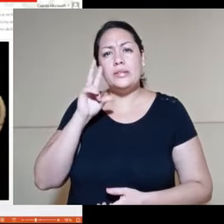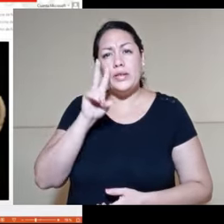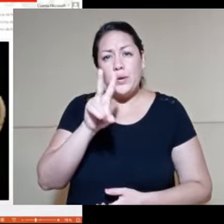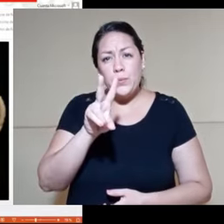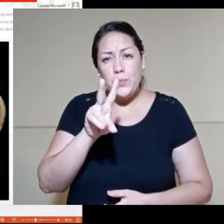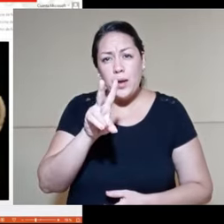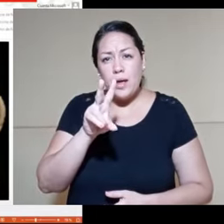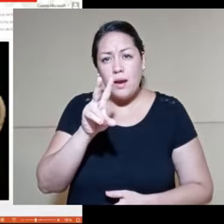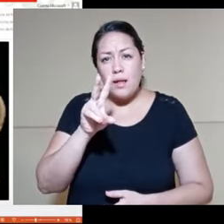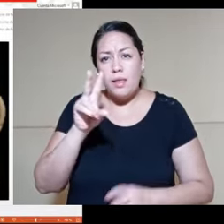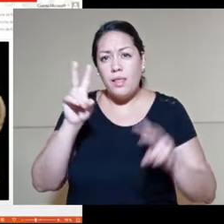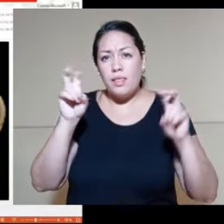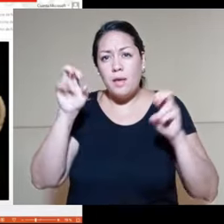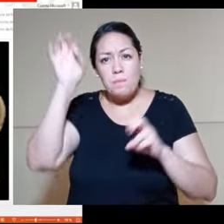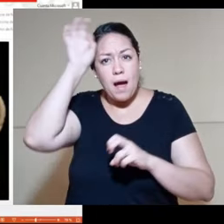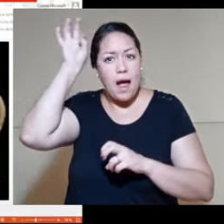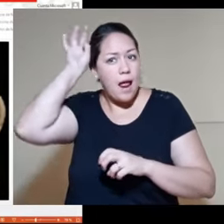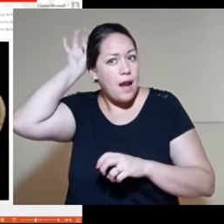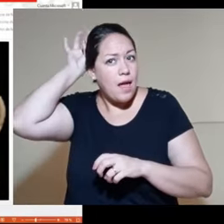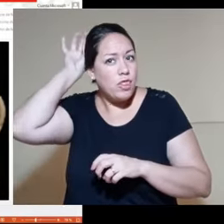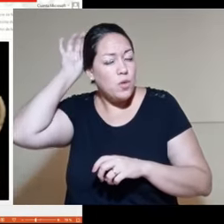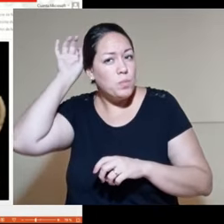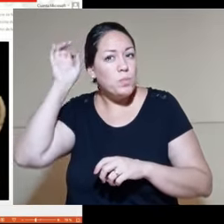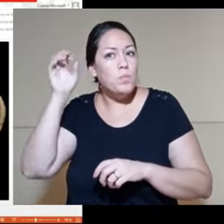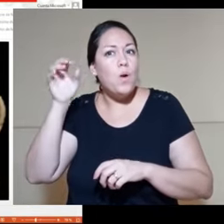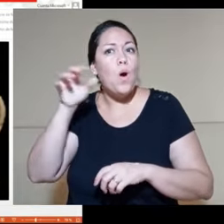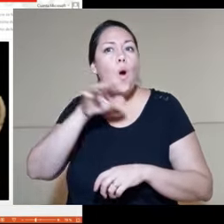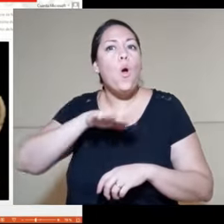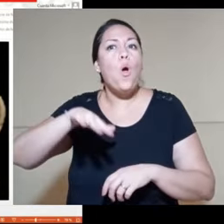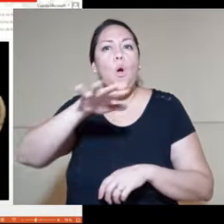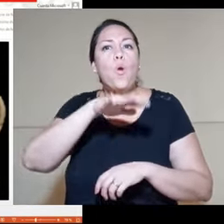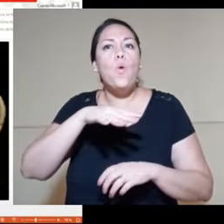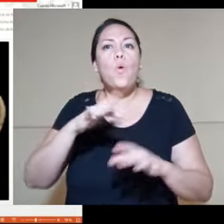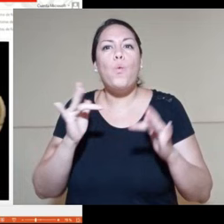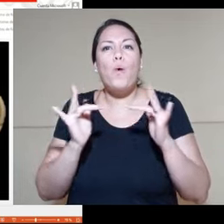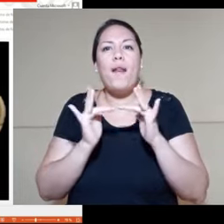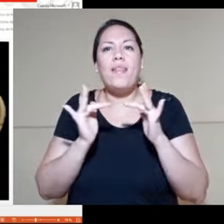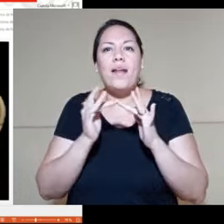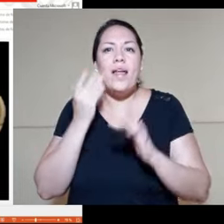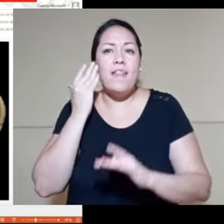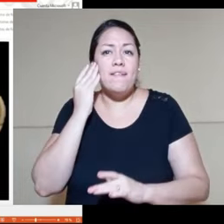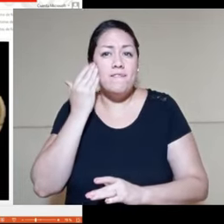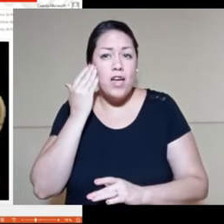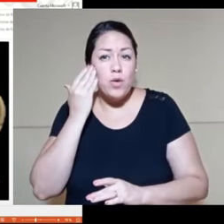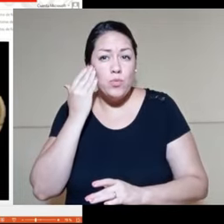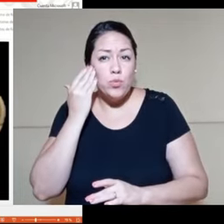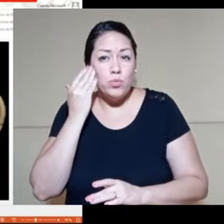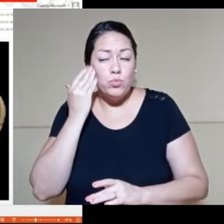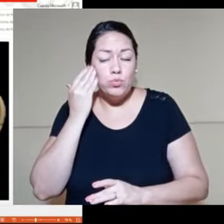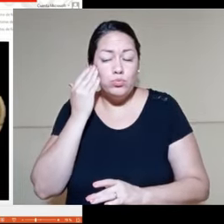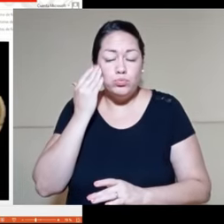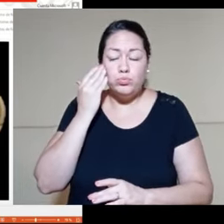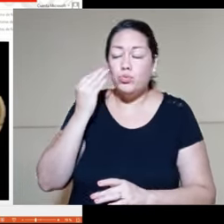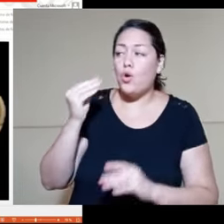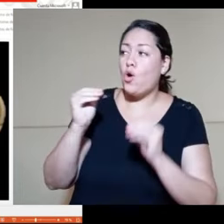¿Han podido ver alguna de las clases del grupo de Anátomo Neuro de Facebook?